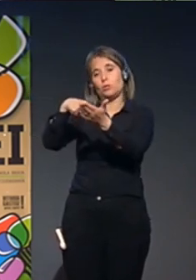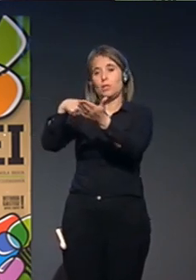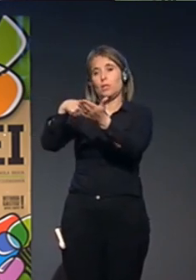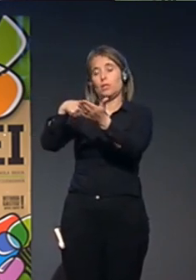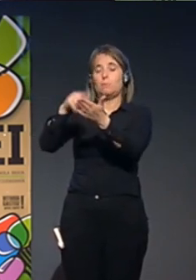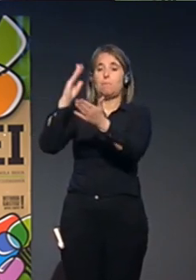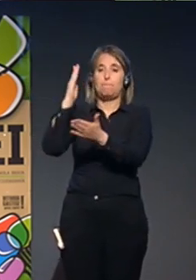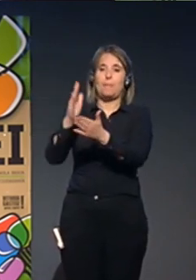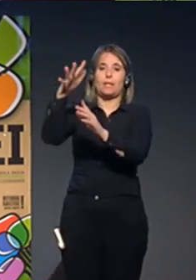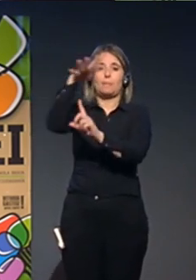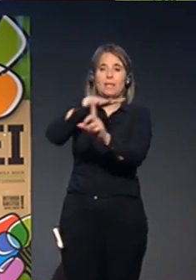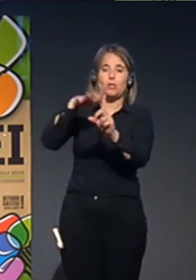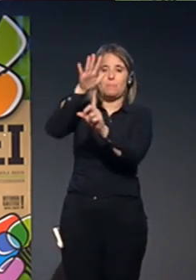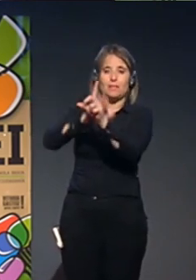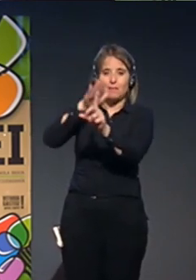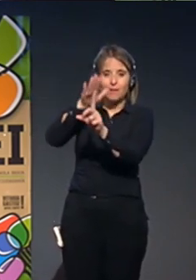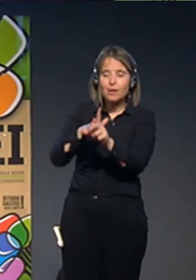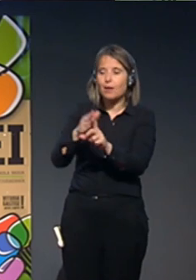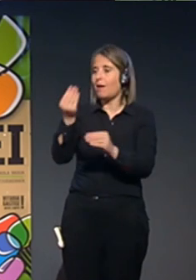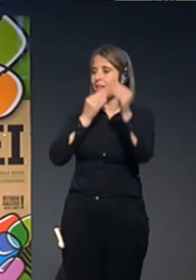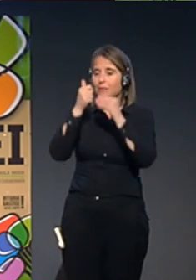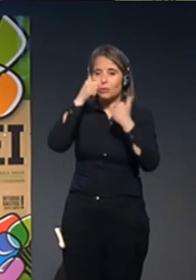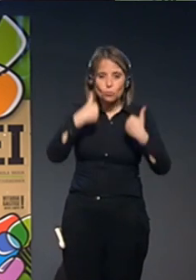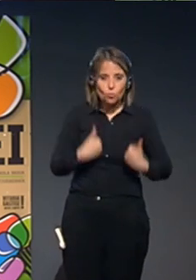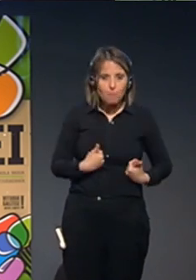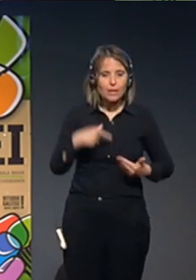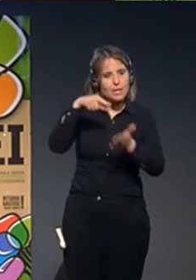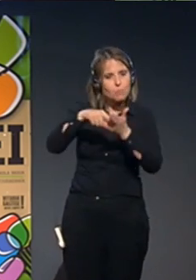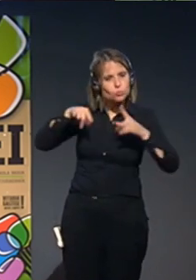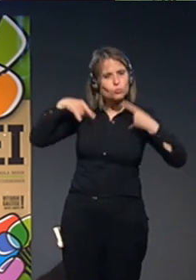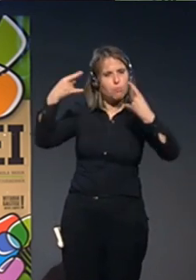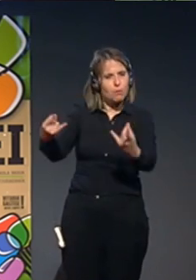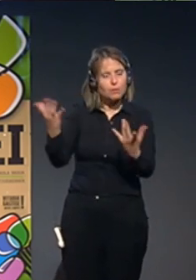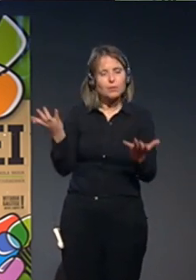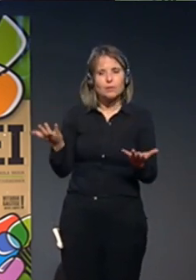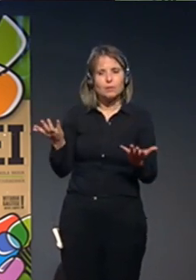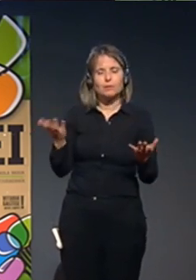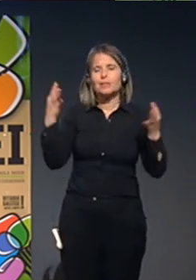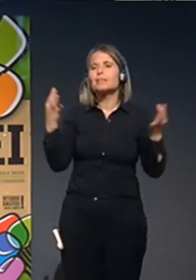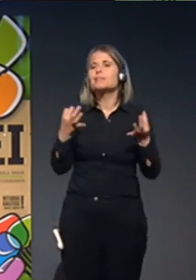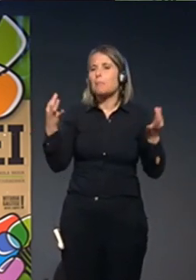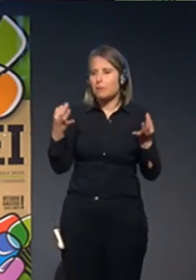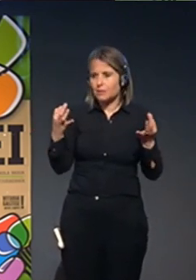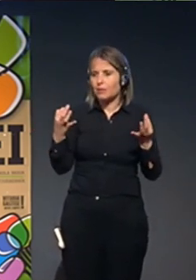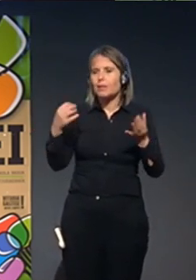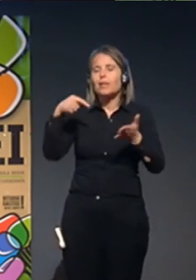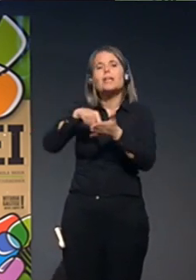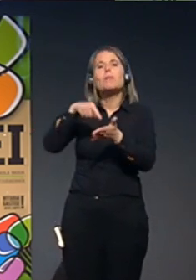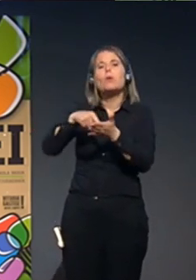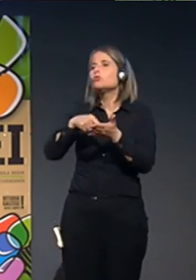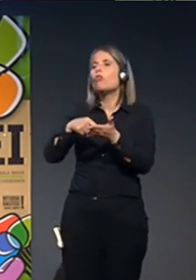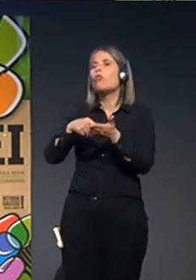efectos negativos sobre el medio ambiente y la alimentación humana Qué es lo que está ocurriendo a dónde van esos 2